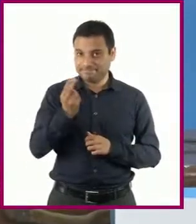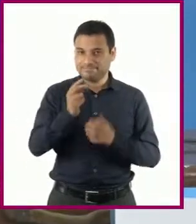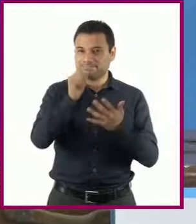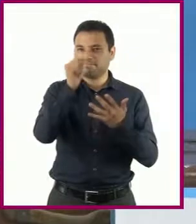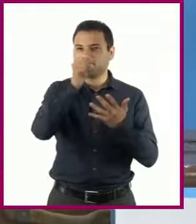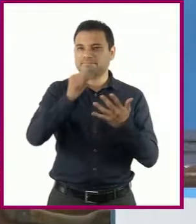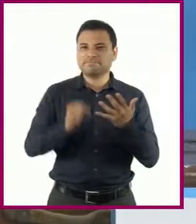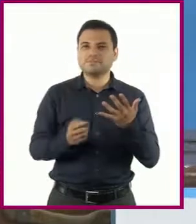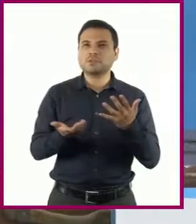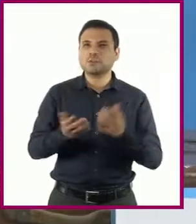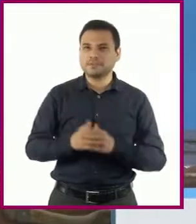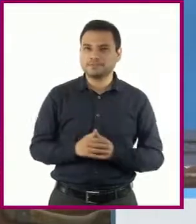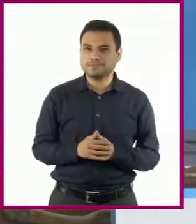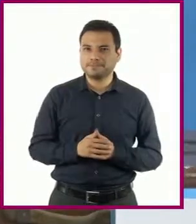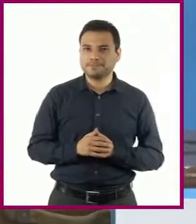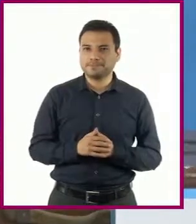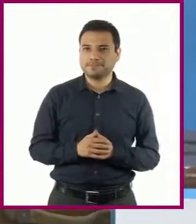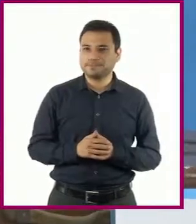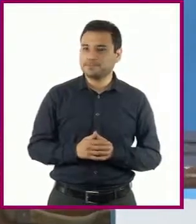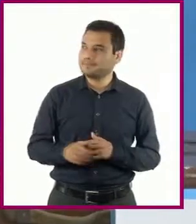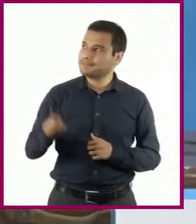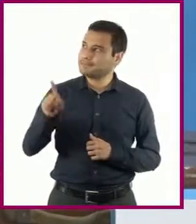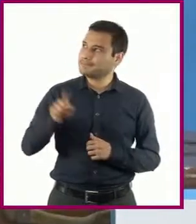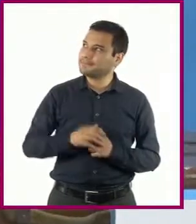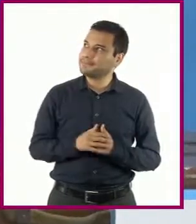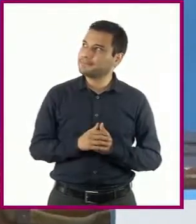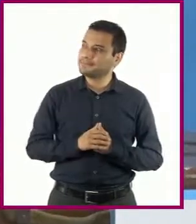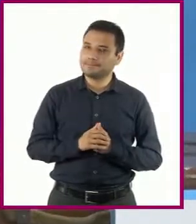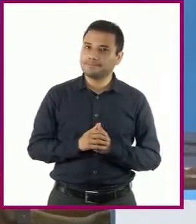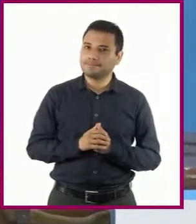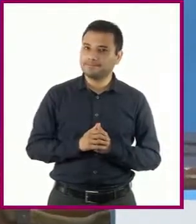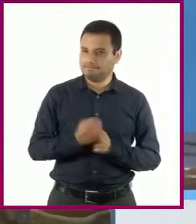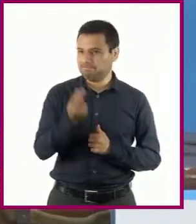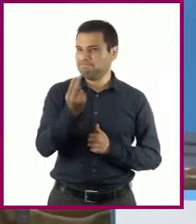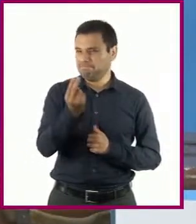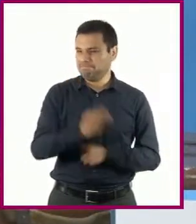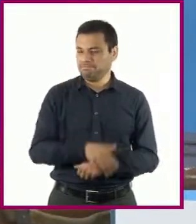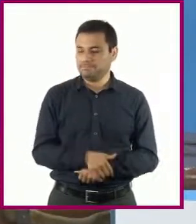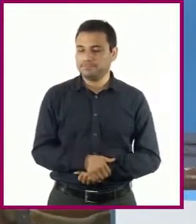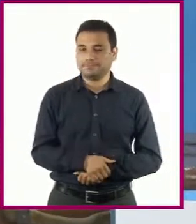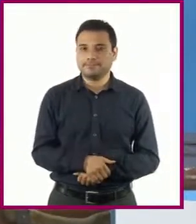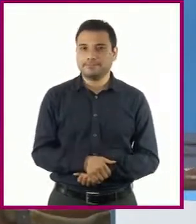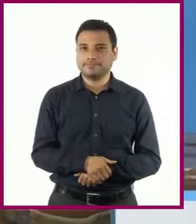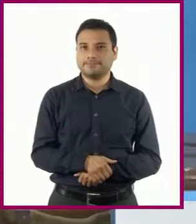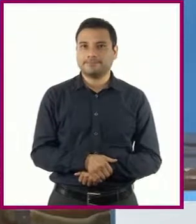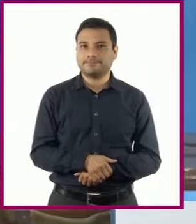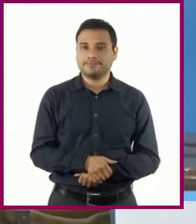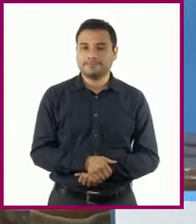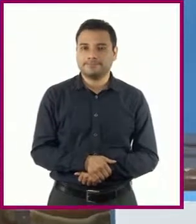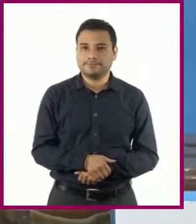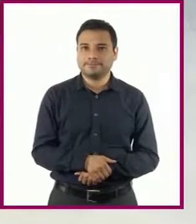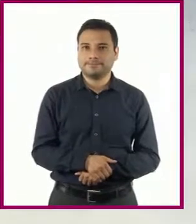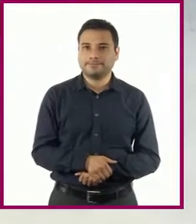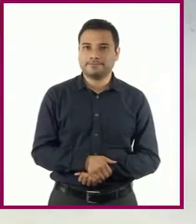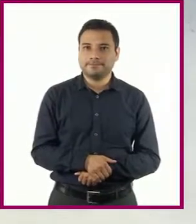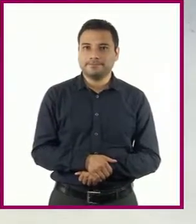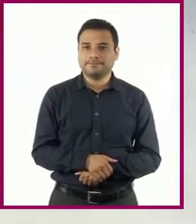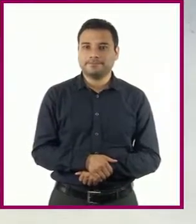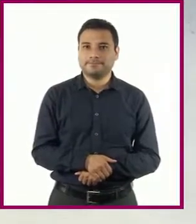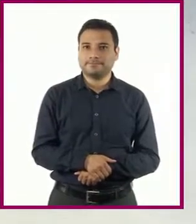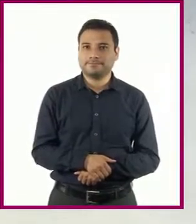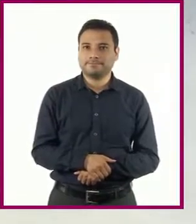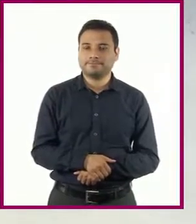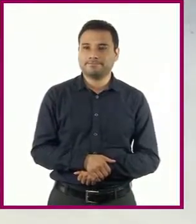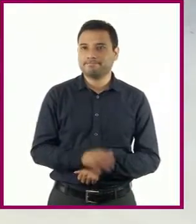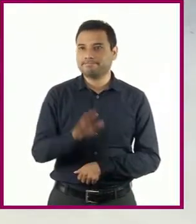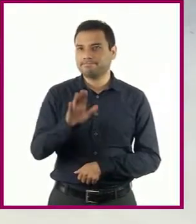siguientes materiales: cuaderno de notas, libro de texto y bolígrafos. Ahora sí,